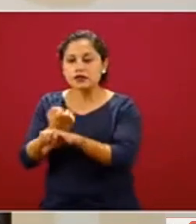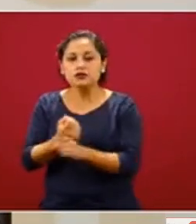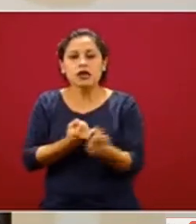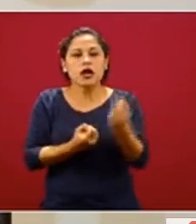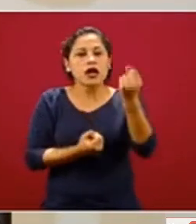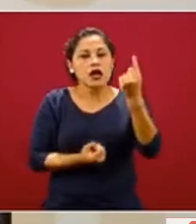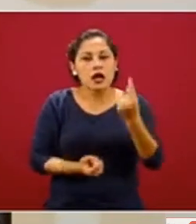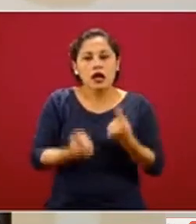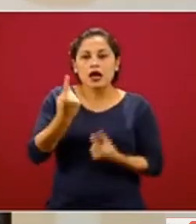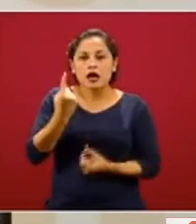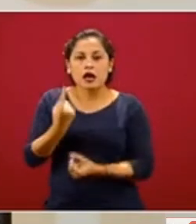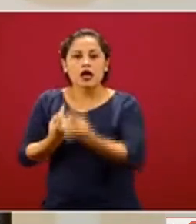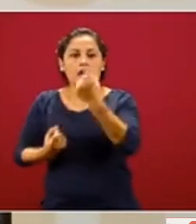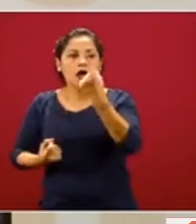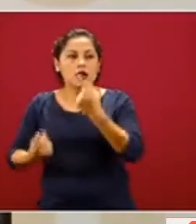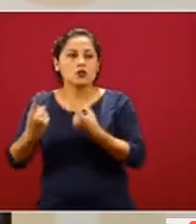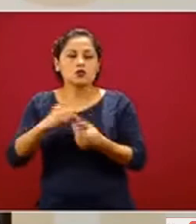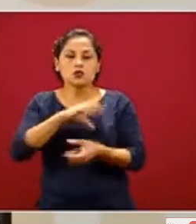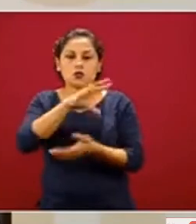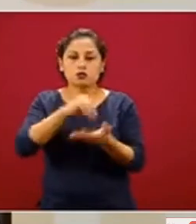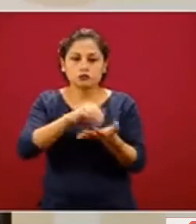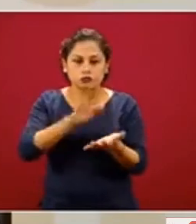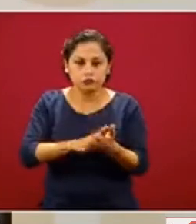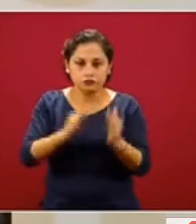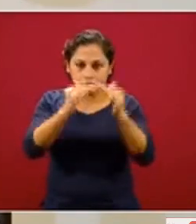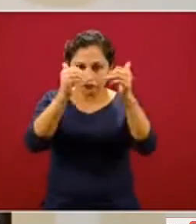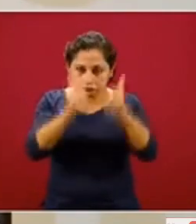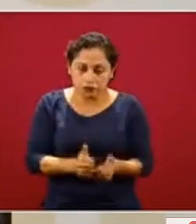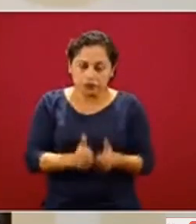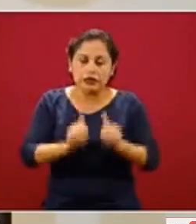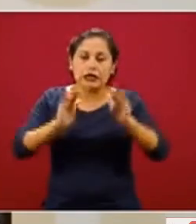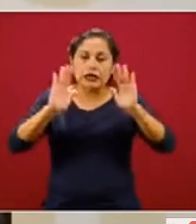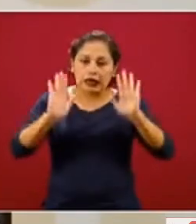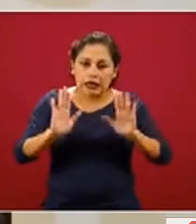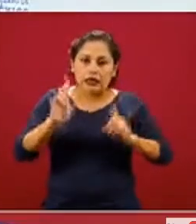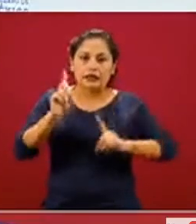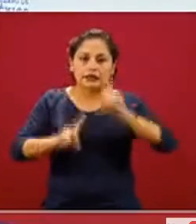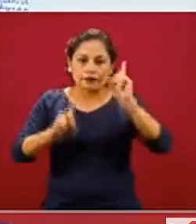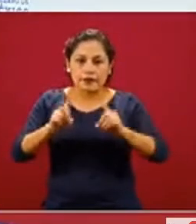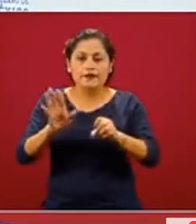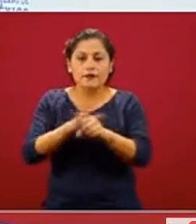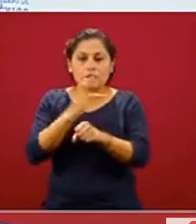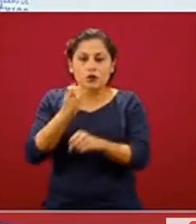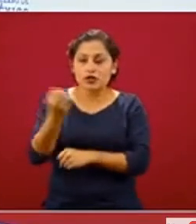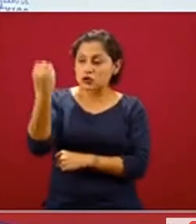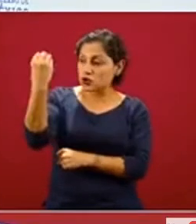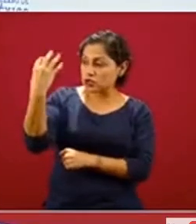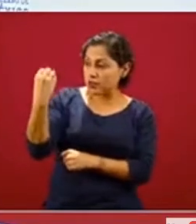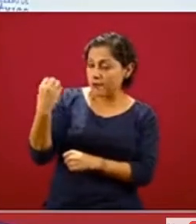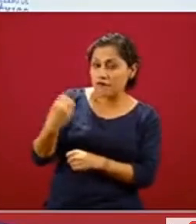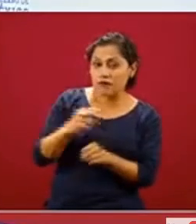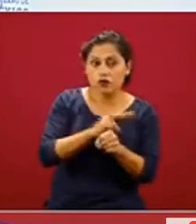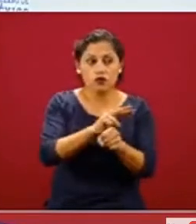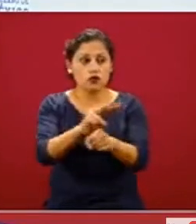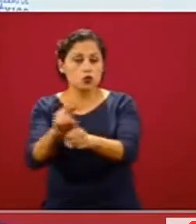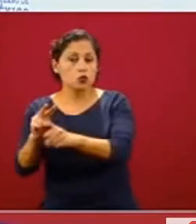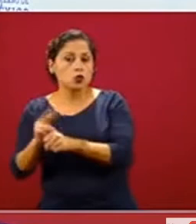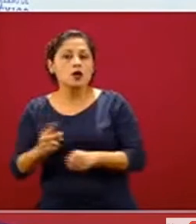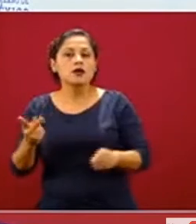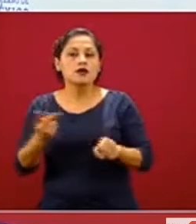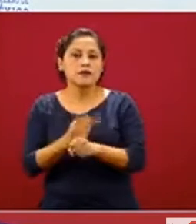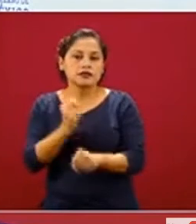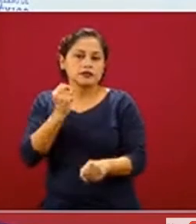interior de un estado por un segmento, ¿no? Y lo vamos a ver en forma activa, y para eso es el semáforo, para poderlo ver de la manera más temprana